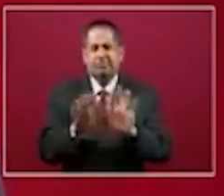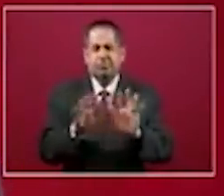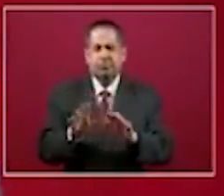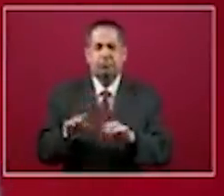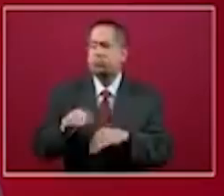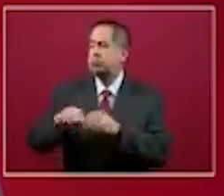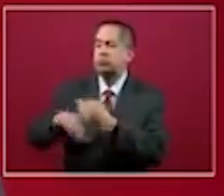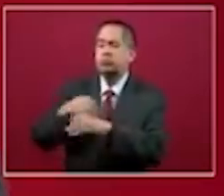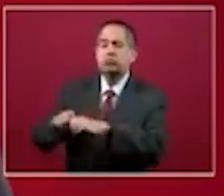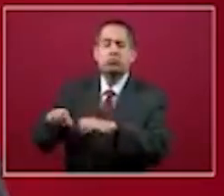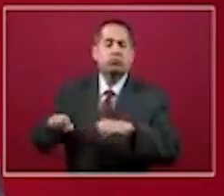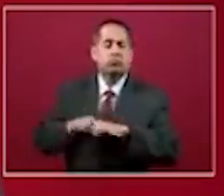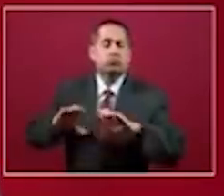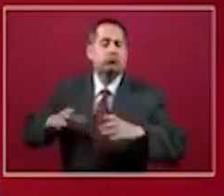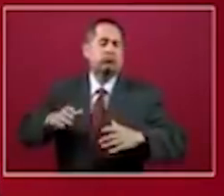Somos un equipo.